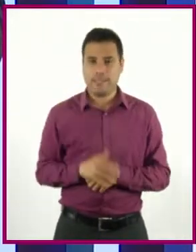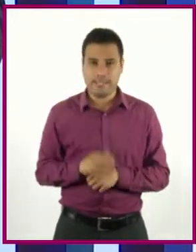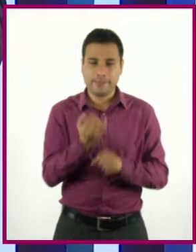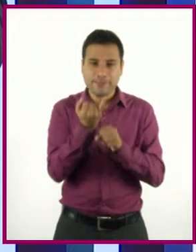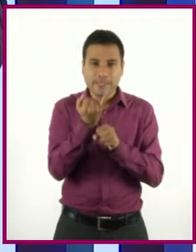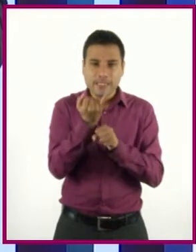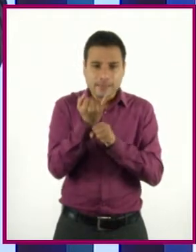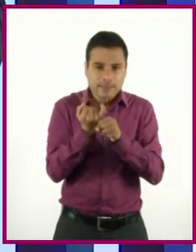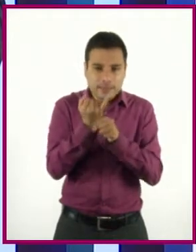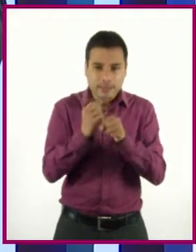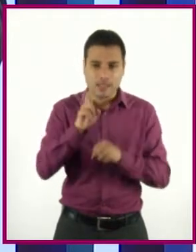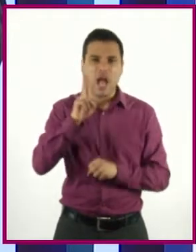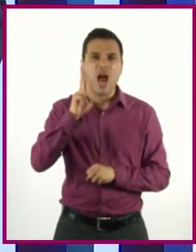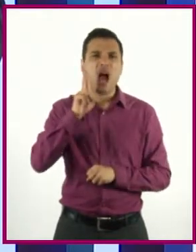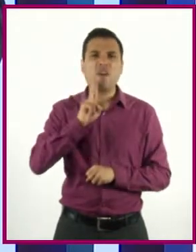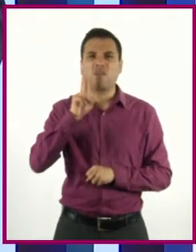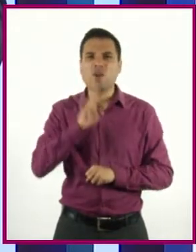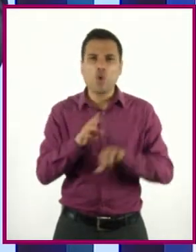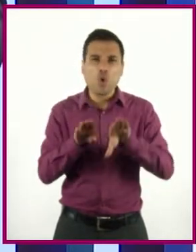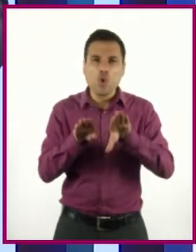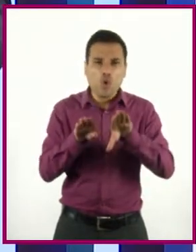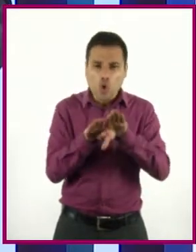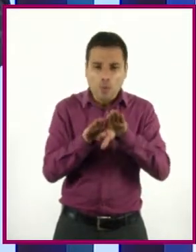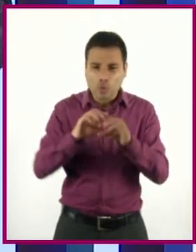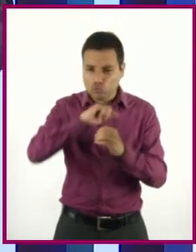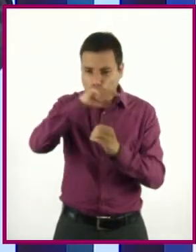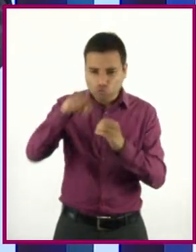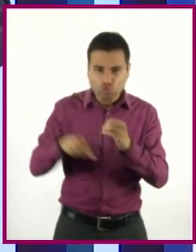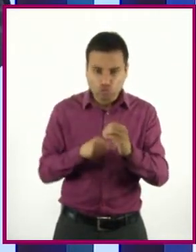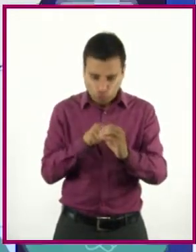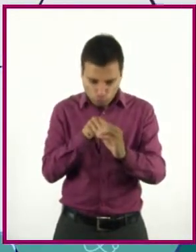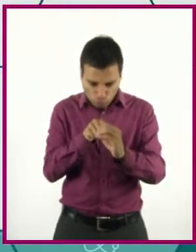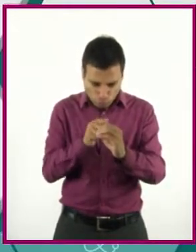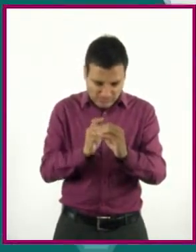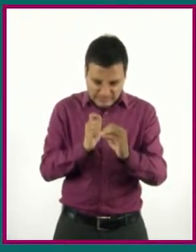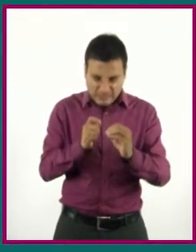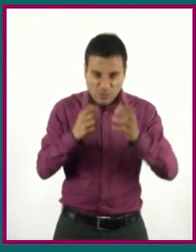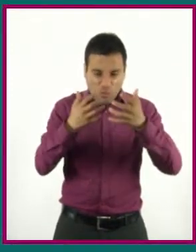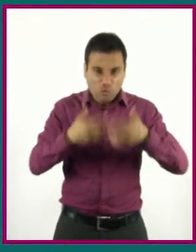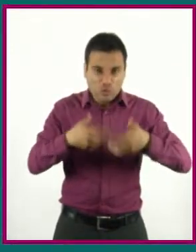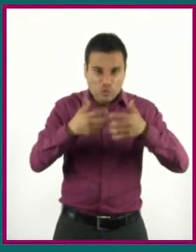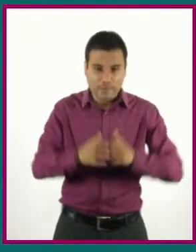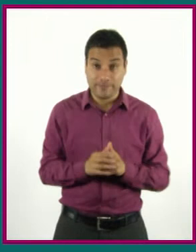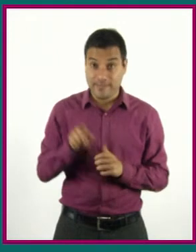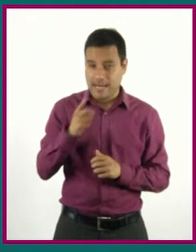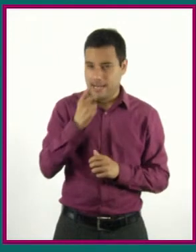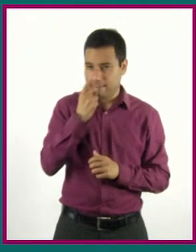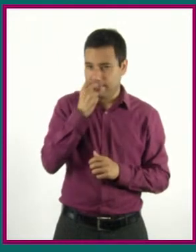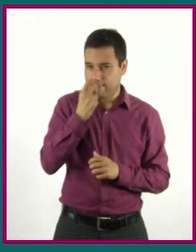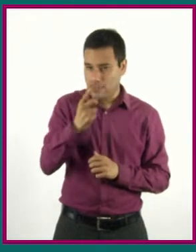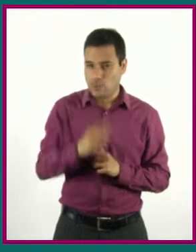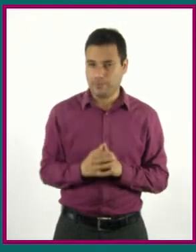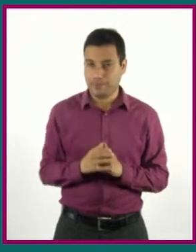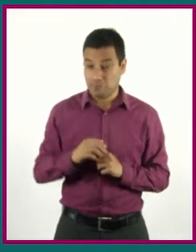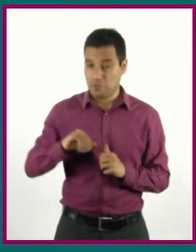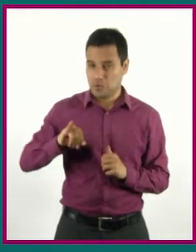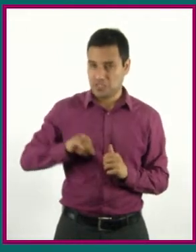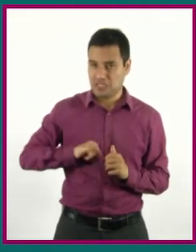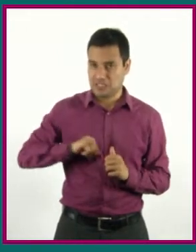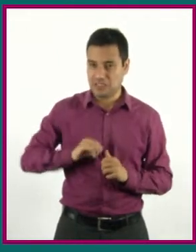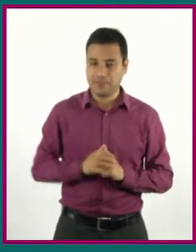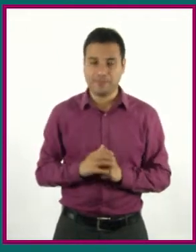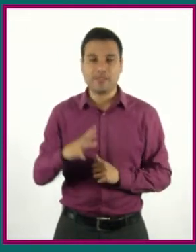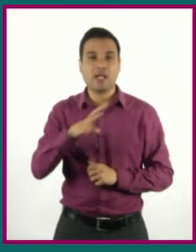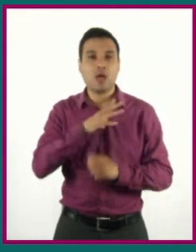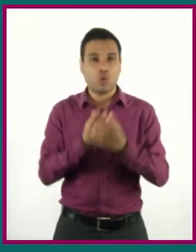las reacciones nucleares y la estructura del núcleo atómico. Propuso una herramienta muy importante, conocida como